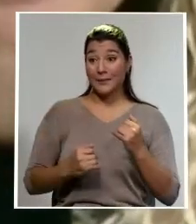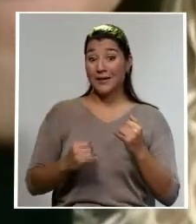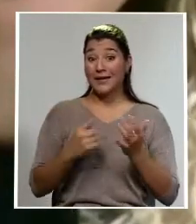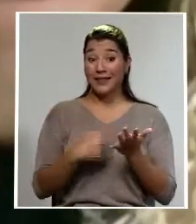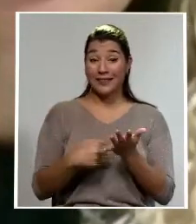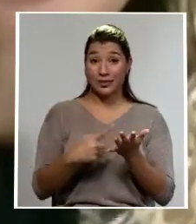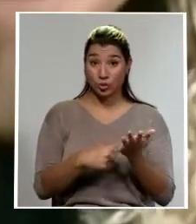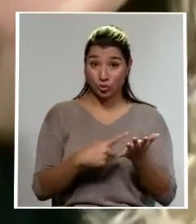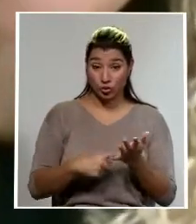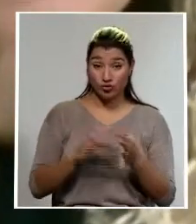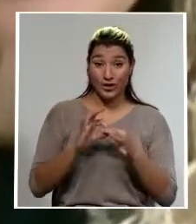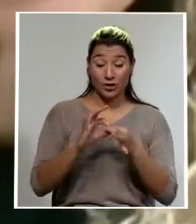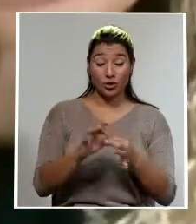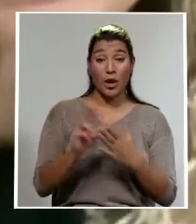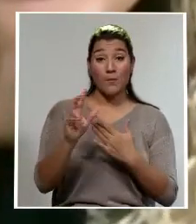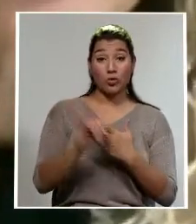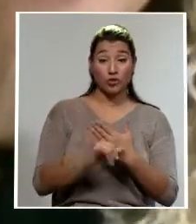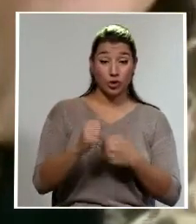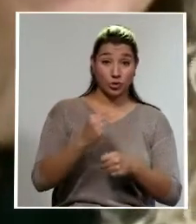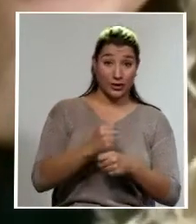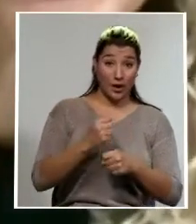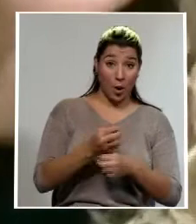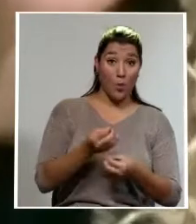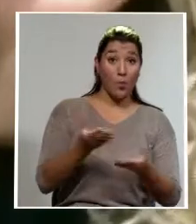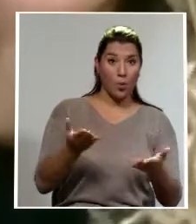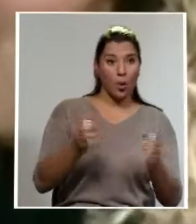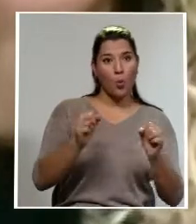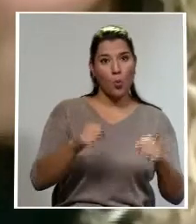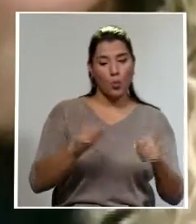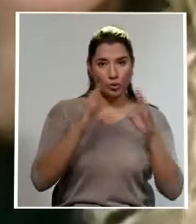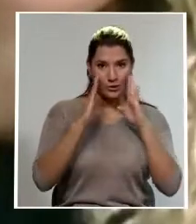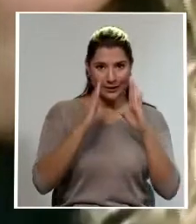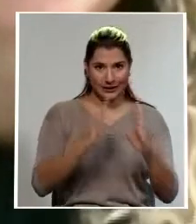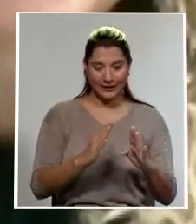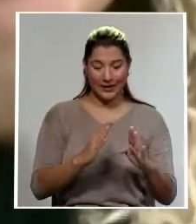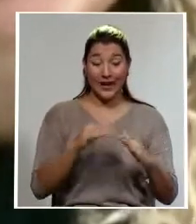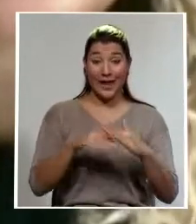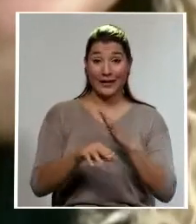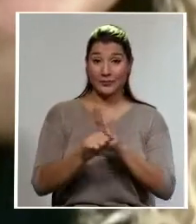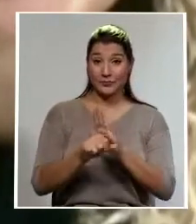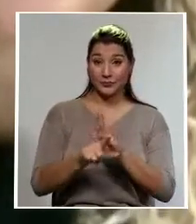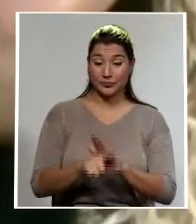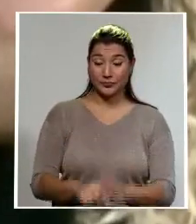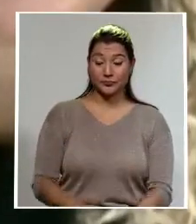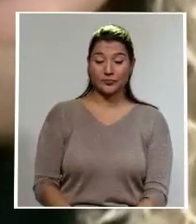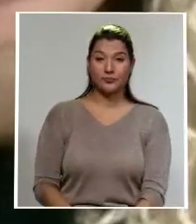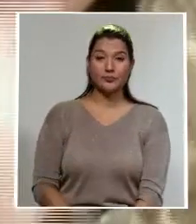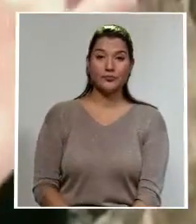de empleo público, ya podamos tenerlo como prioridad en la agenda del plenario legislativo.